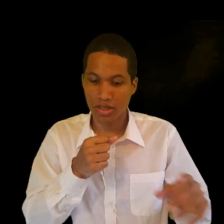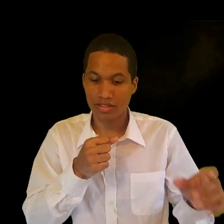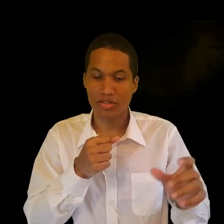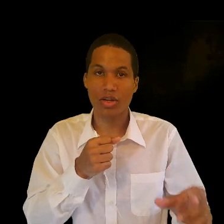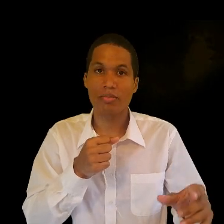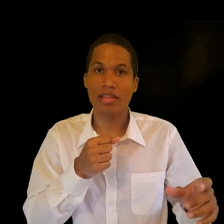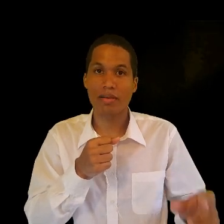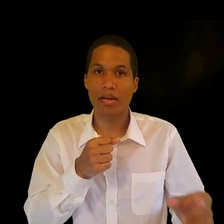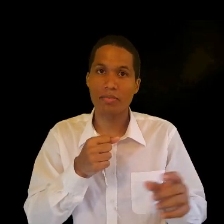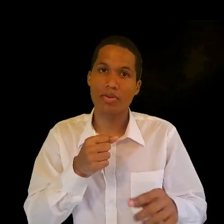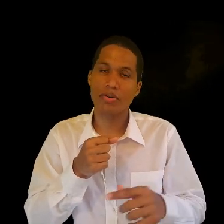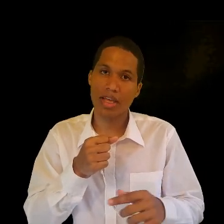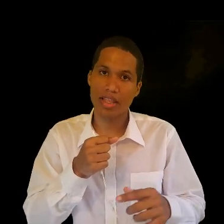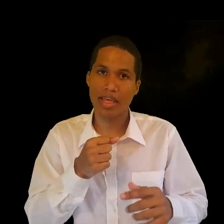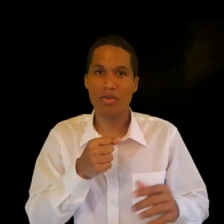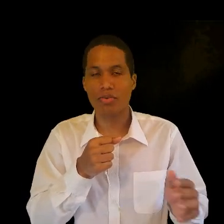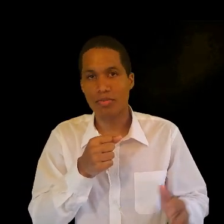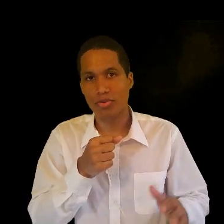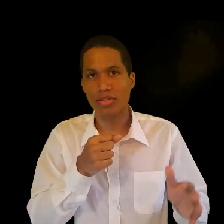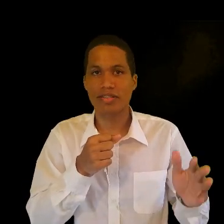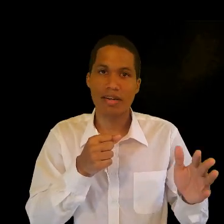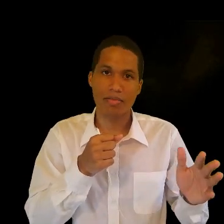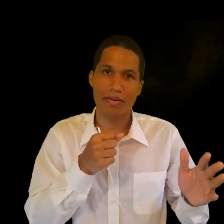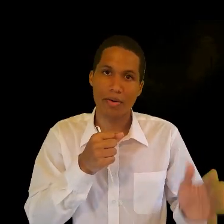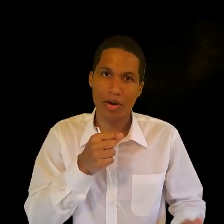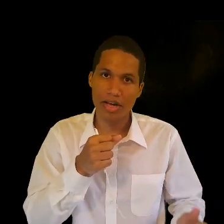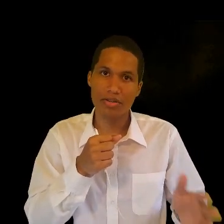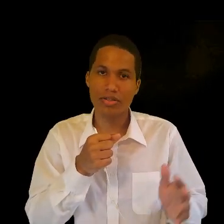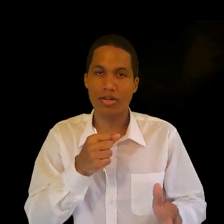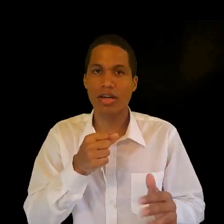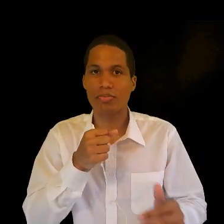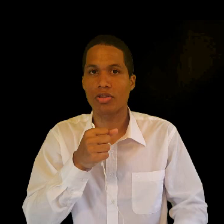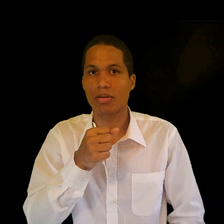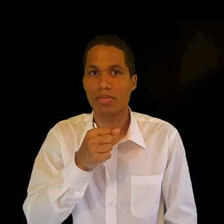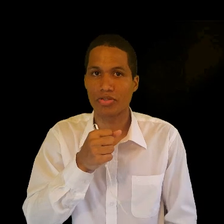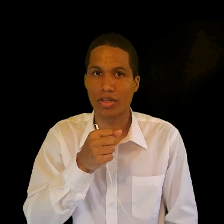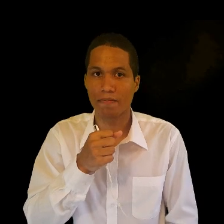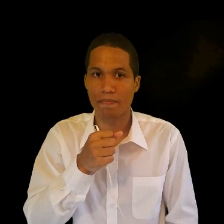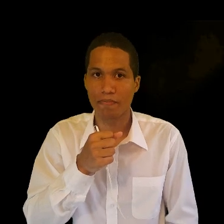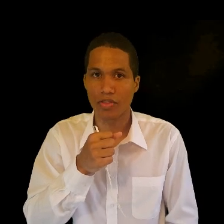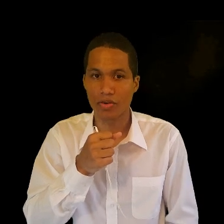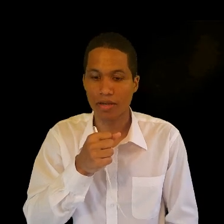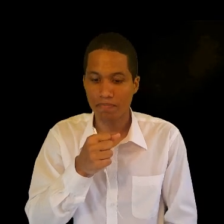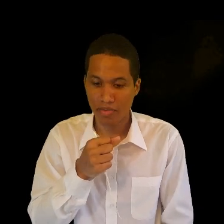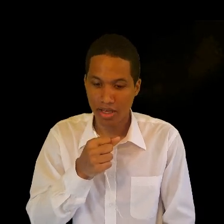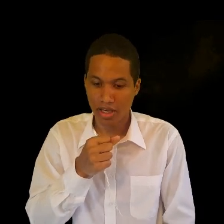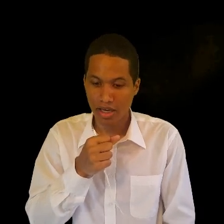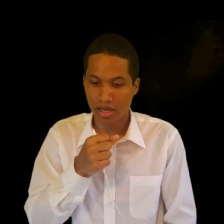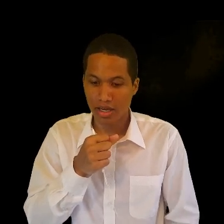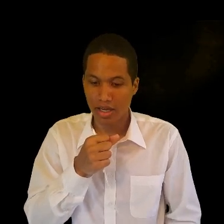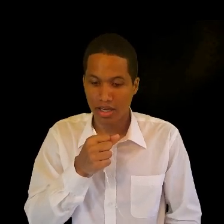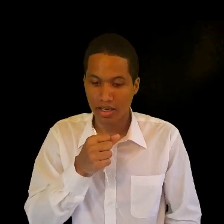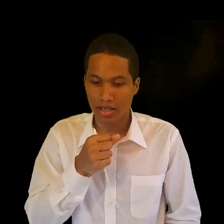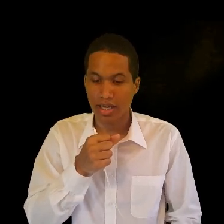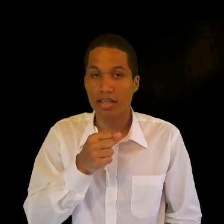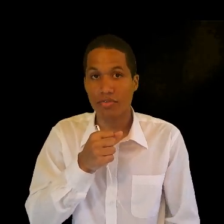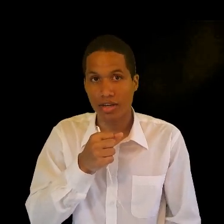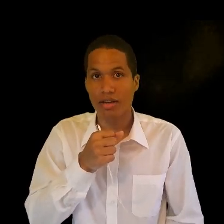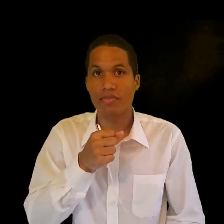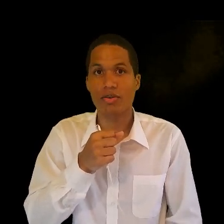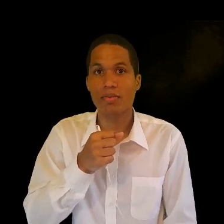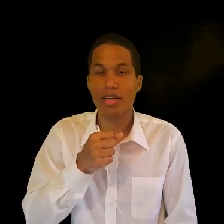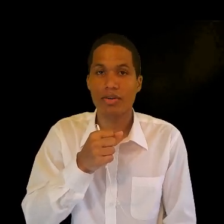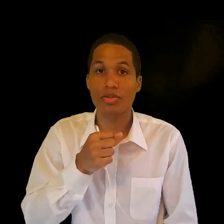podemos utilizar solamente el verbo con ing o podemos utilizar la palabra while con el pronombre personal. ¿Ok? Esta